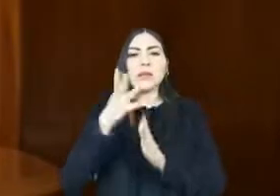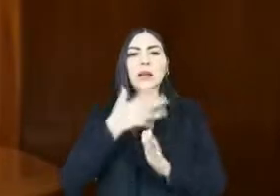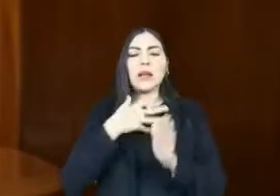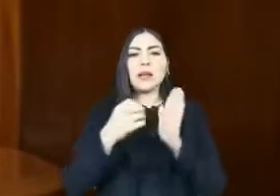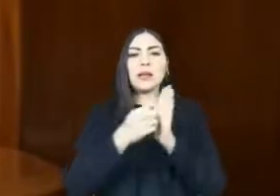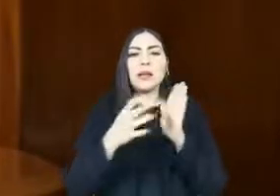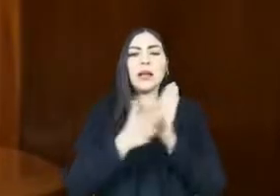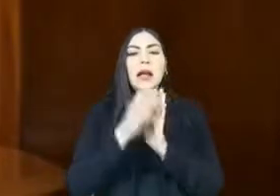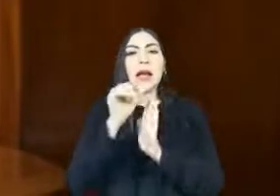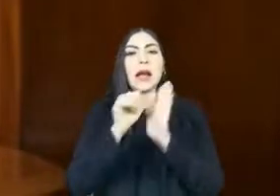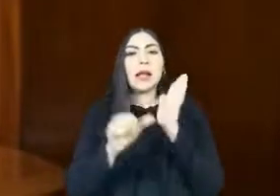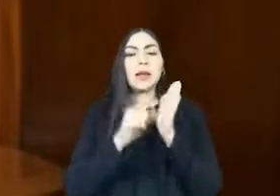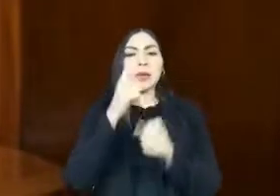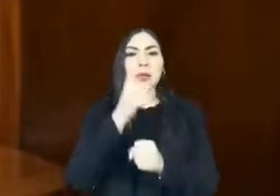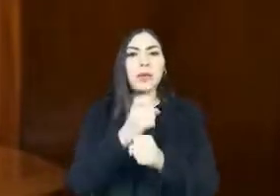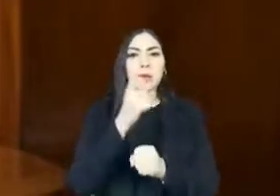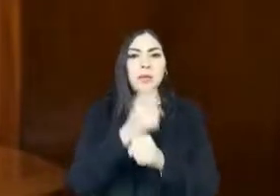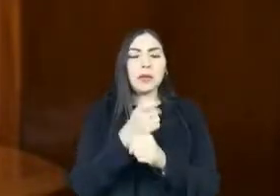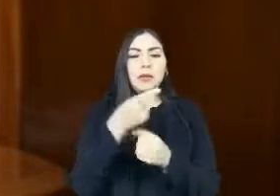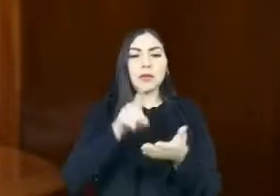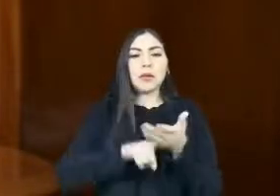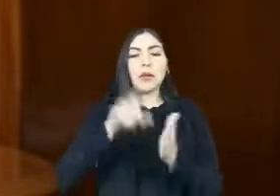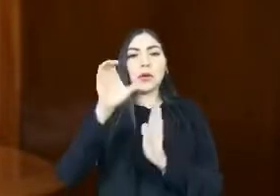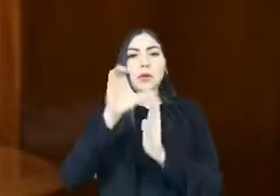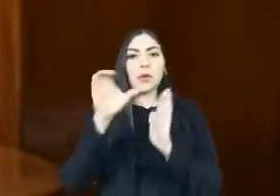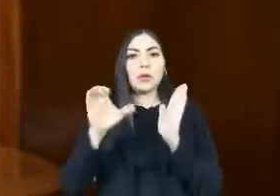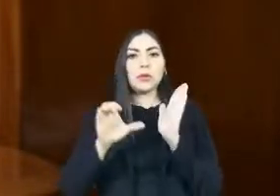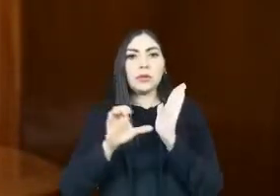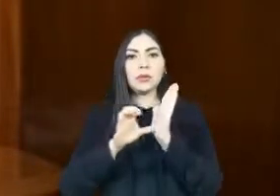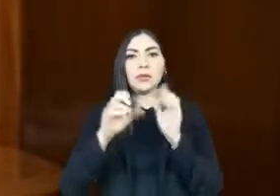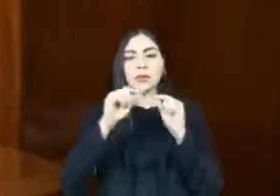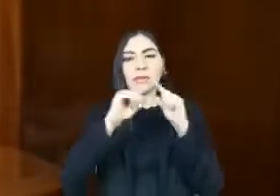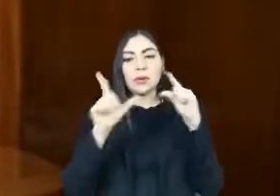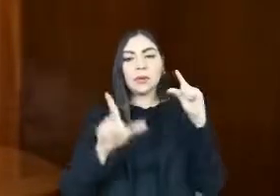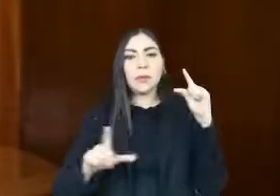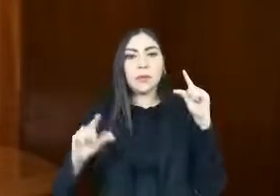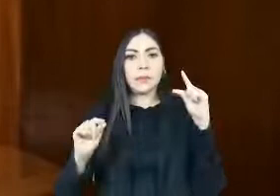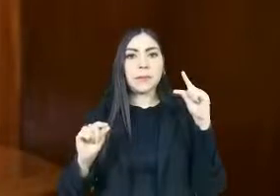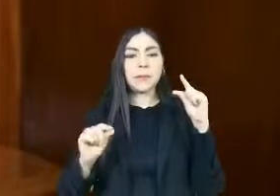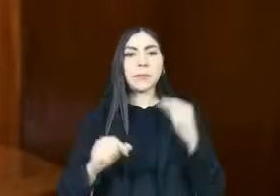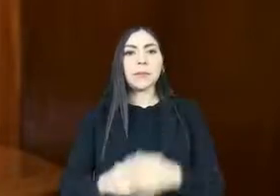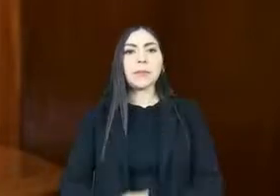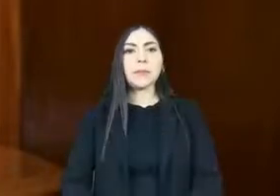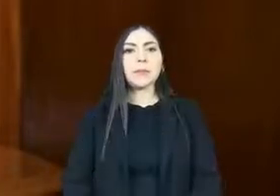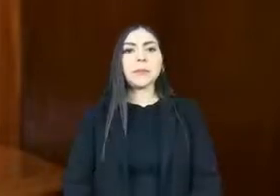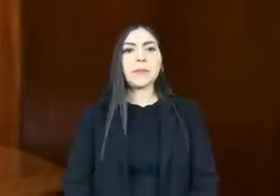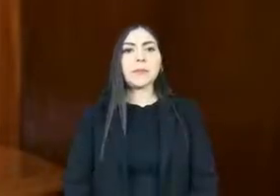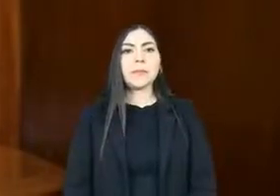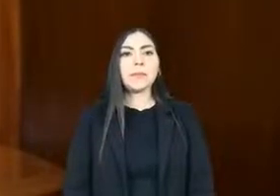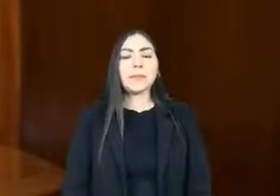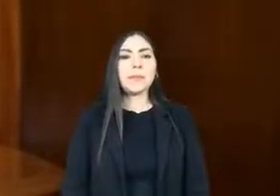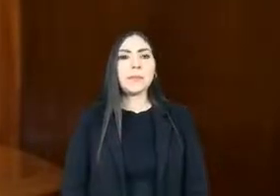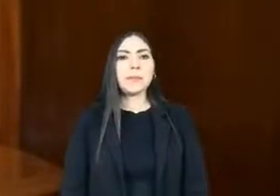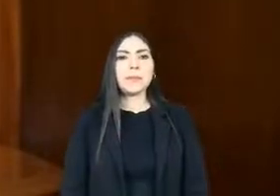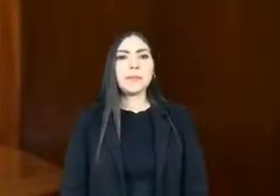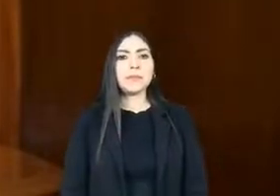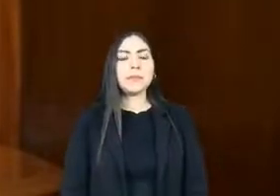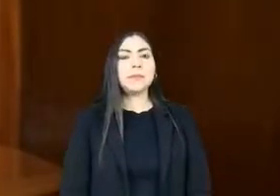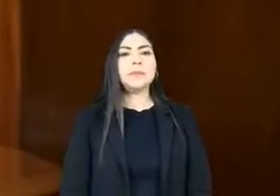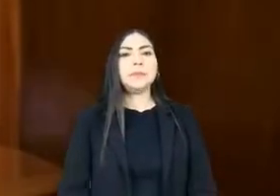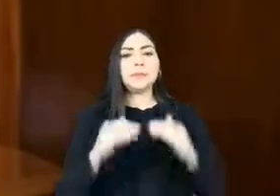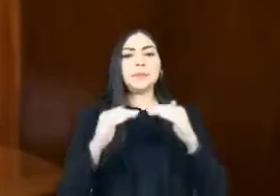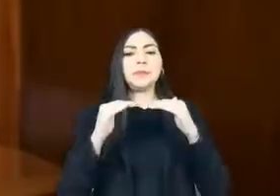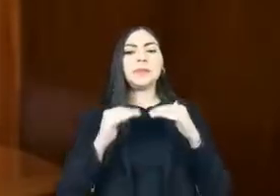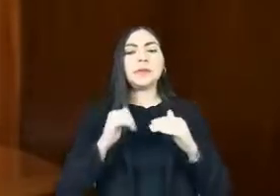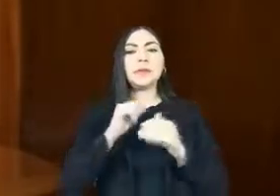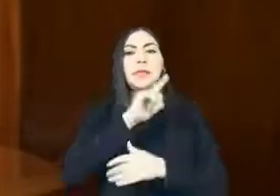artículo primero de la constitución política de los Estados Unidos Mexicanos Por otra parte la ley de